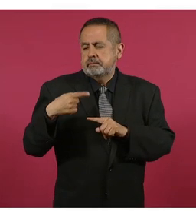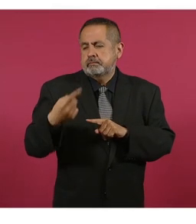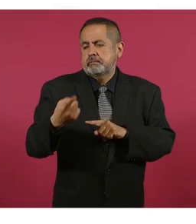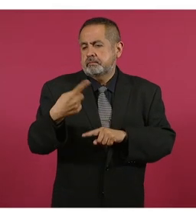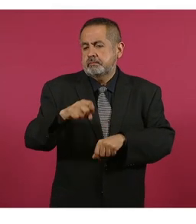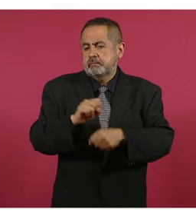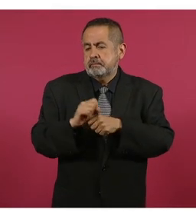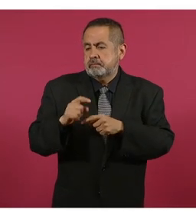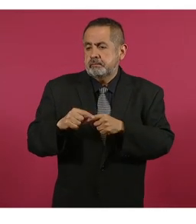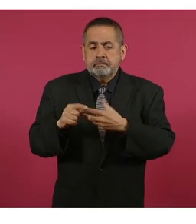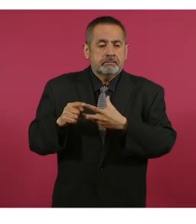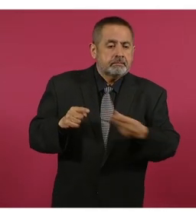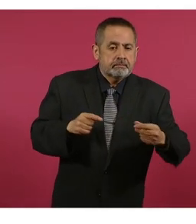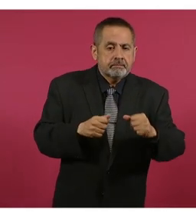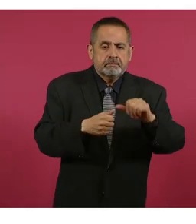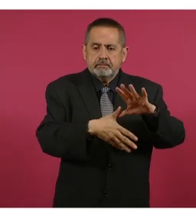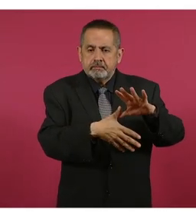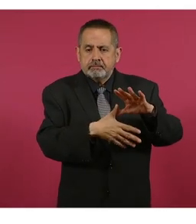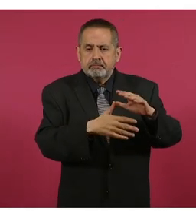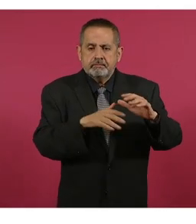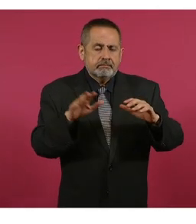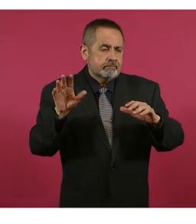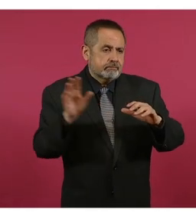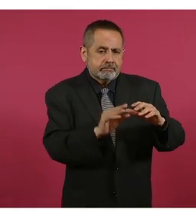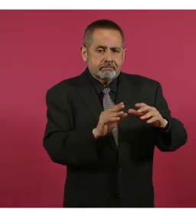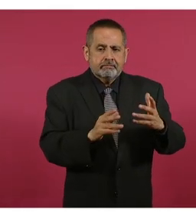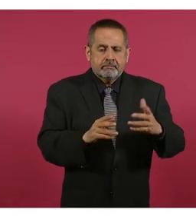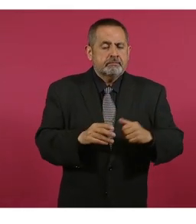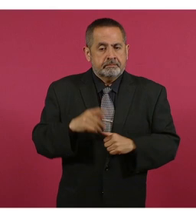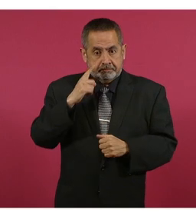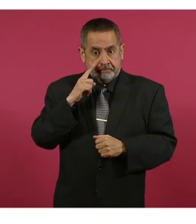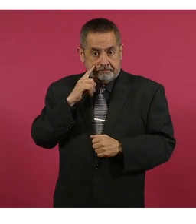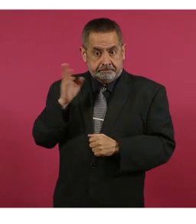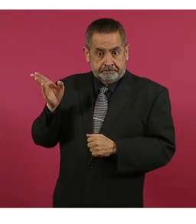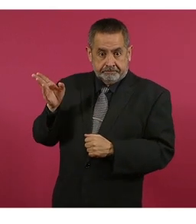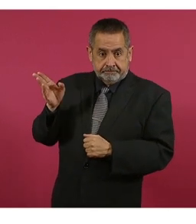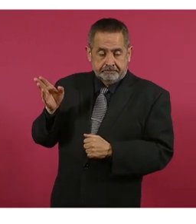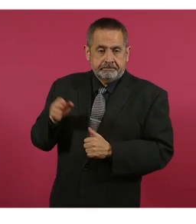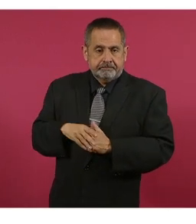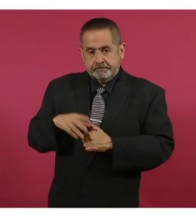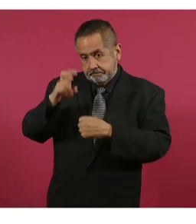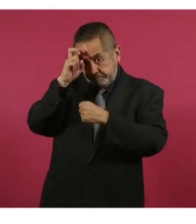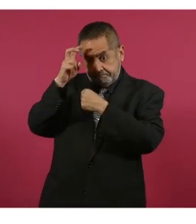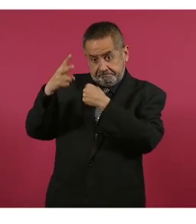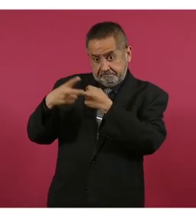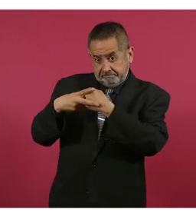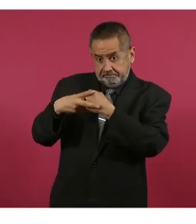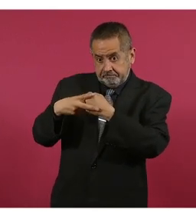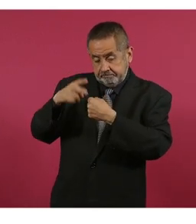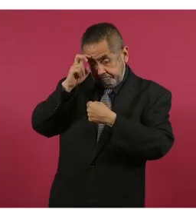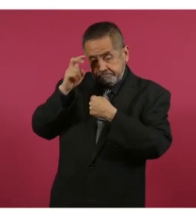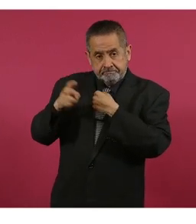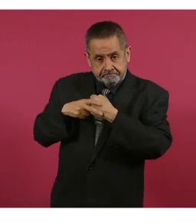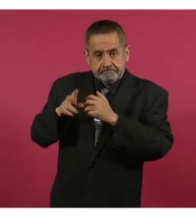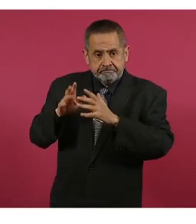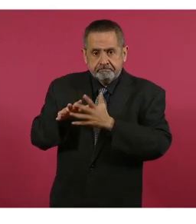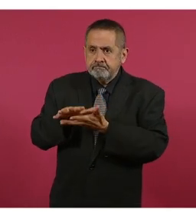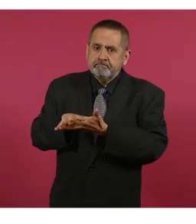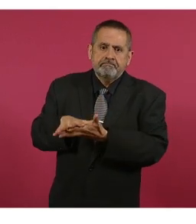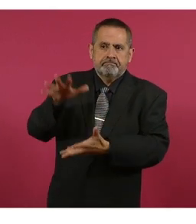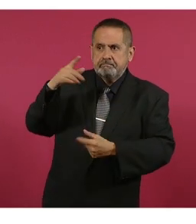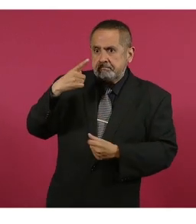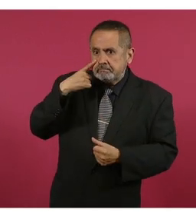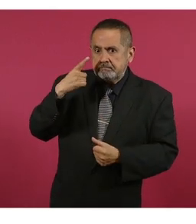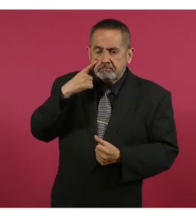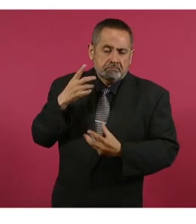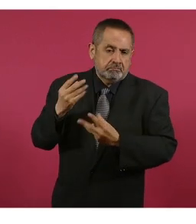en América. Pero lo que podemos ver, como pueden ver del lado derecho, es que aunque Europa representó la mayoría de los